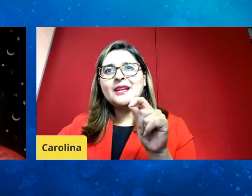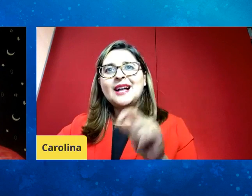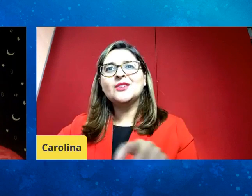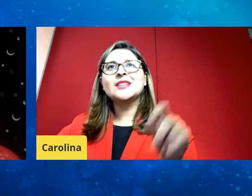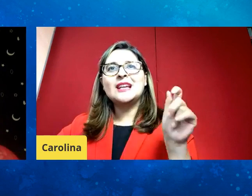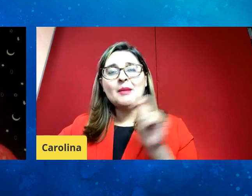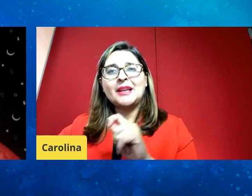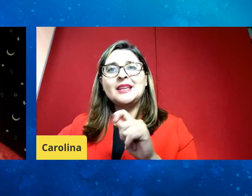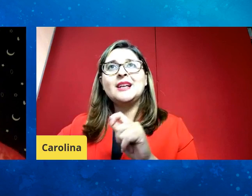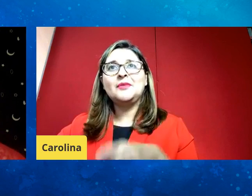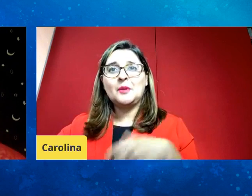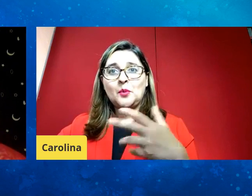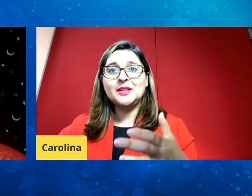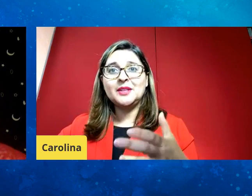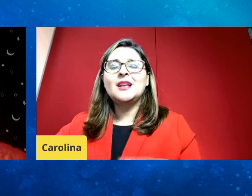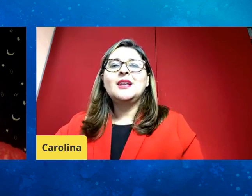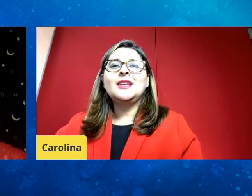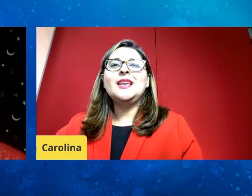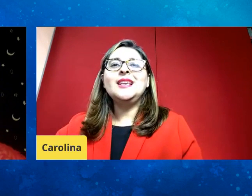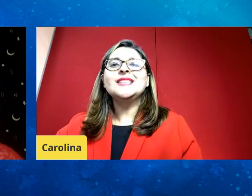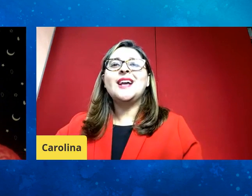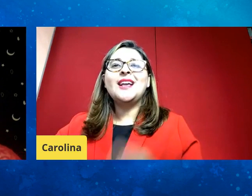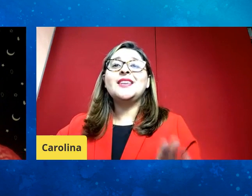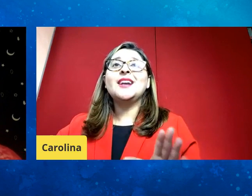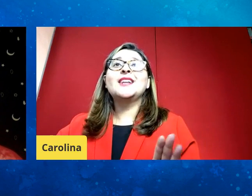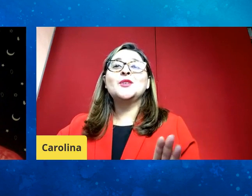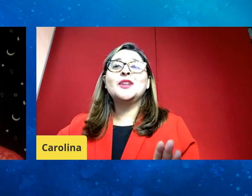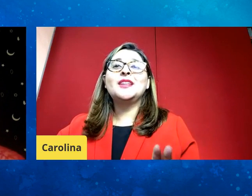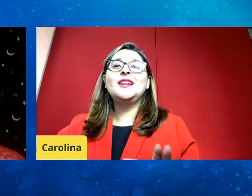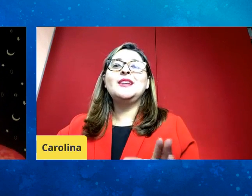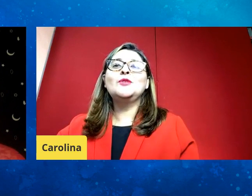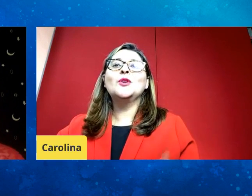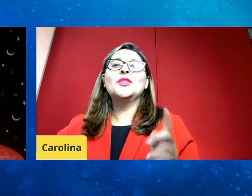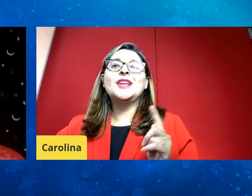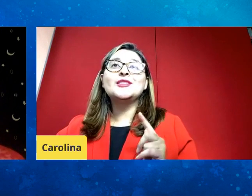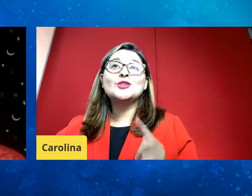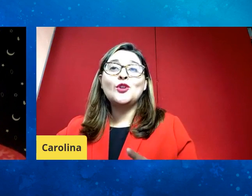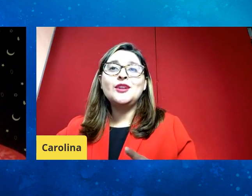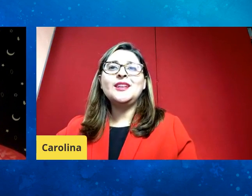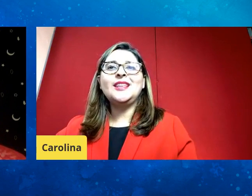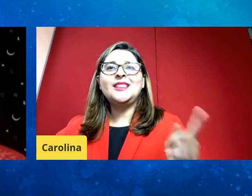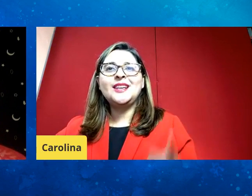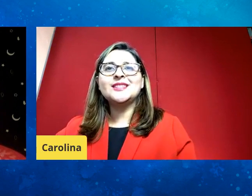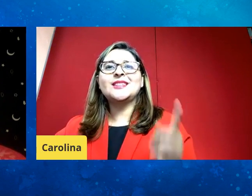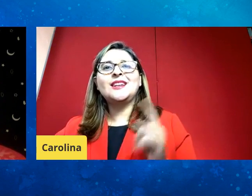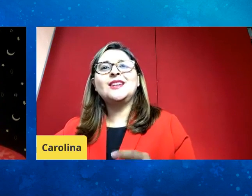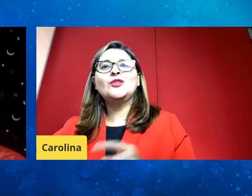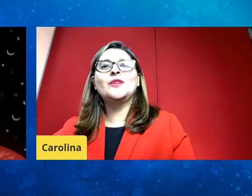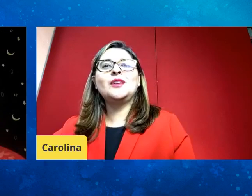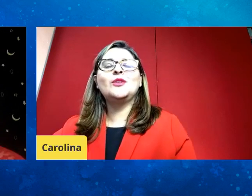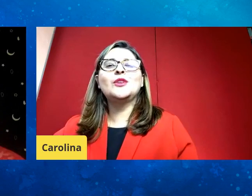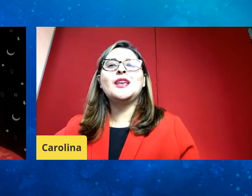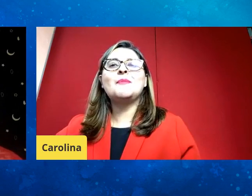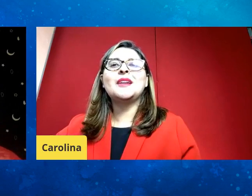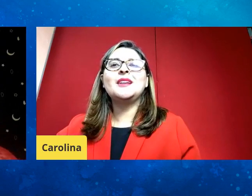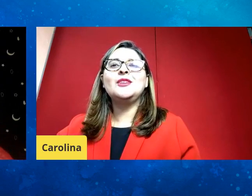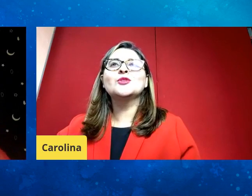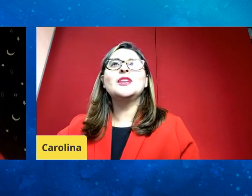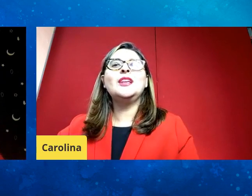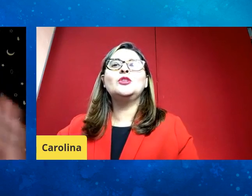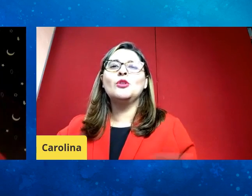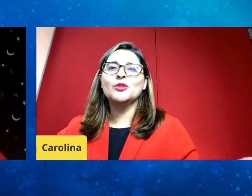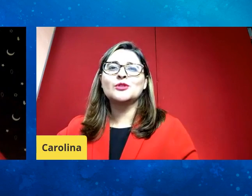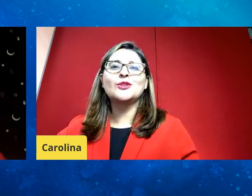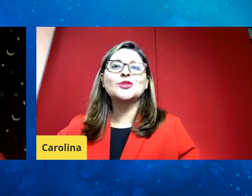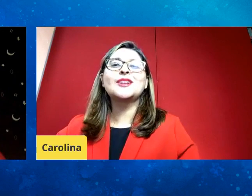serán publicados en la página después y ya hay 10 ganadores del libro del Sol y 10 del libro de Geología para